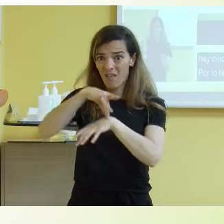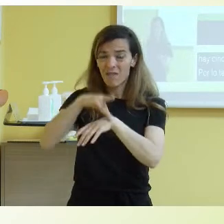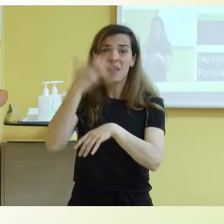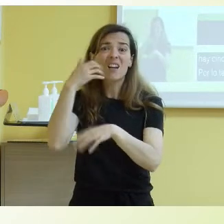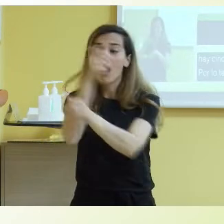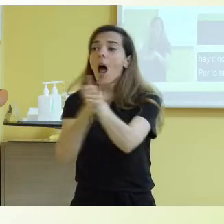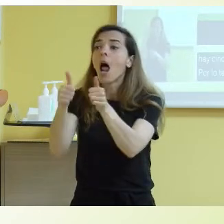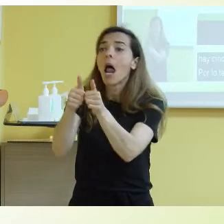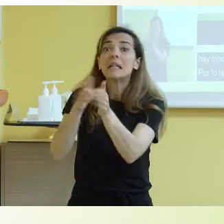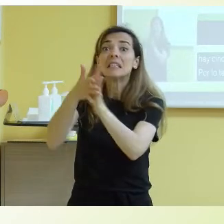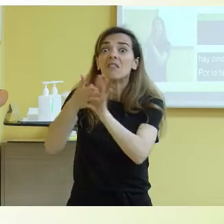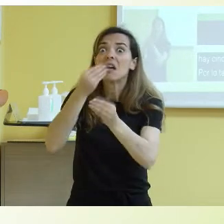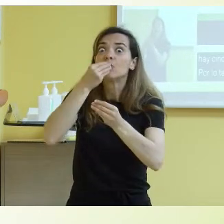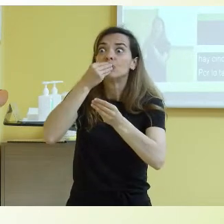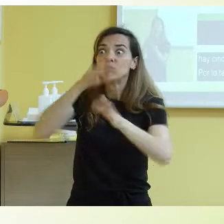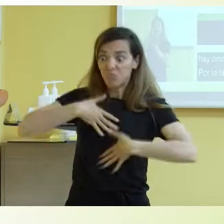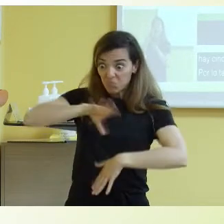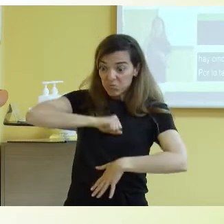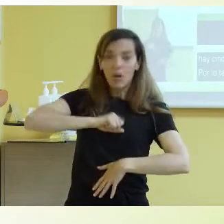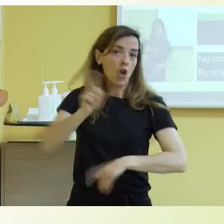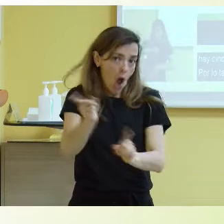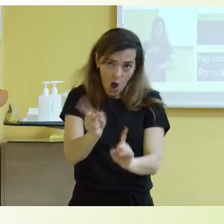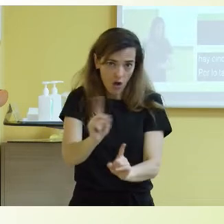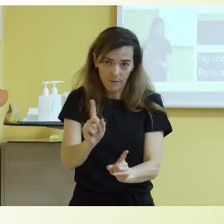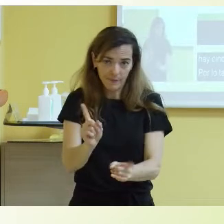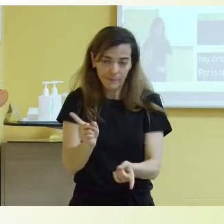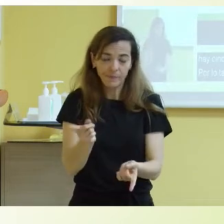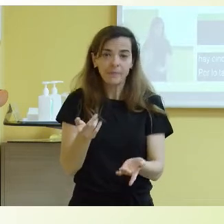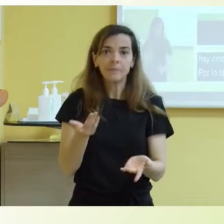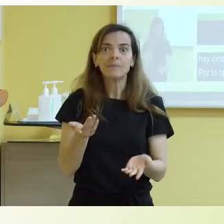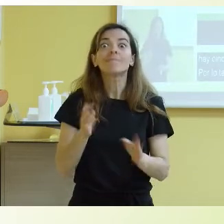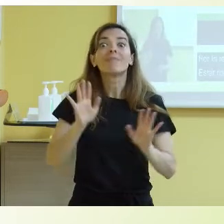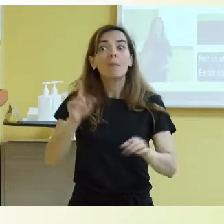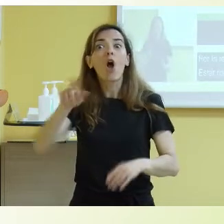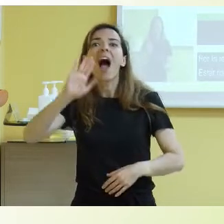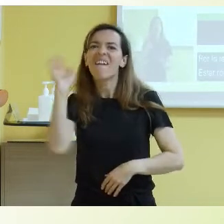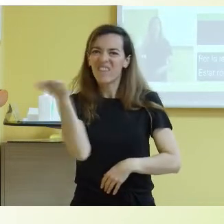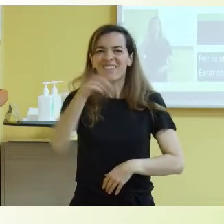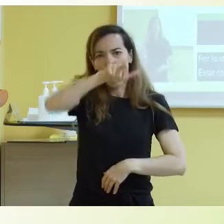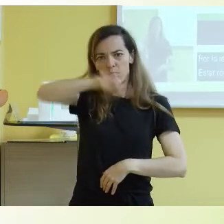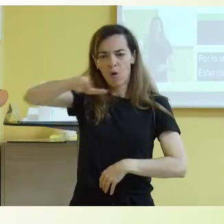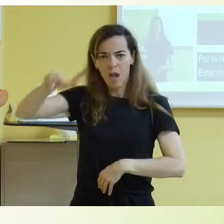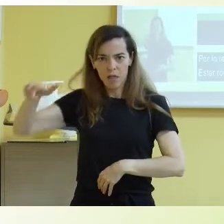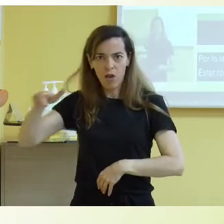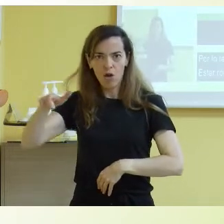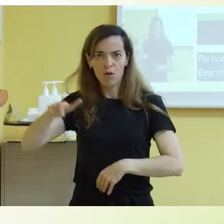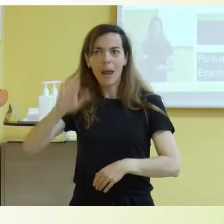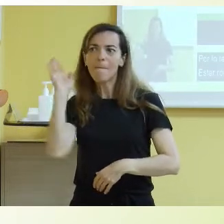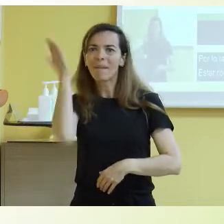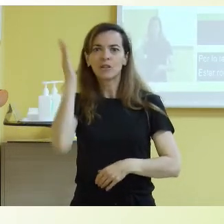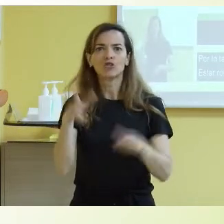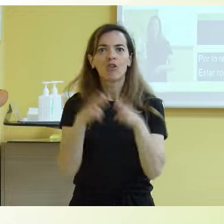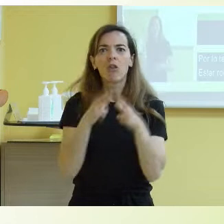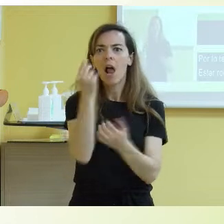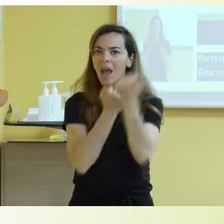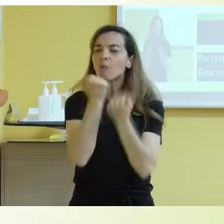no nos va a contagiar de nada ni nos va a transmitir nada. Por lo tanto, afectan a la población y tienen un gran impacto social y económico, también